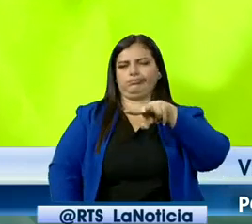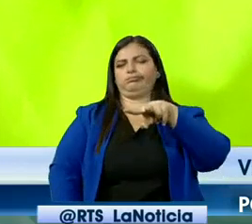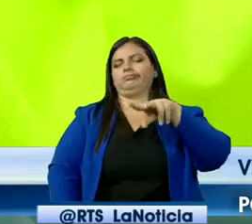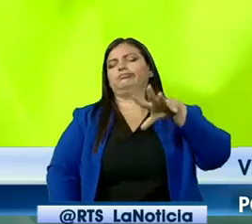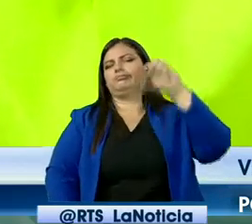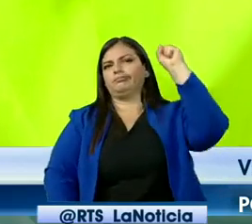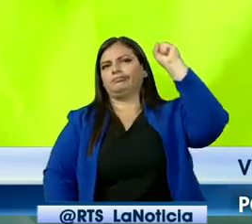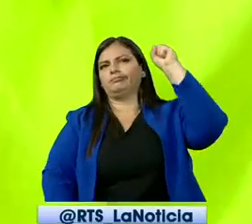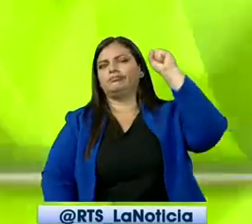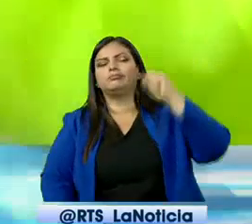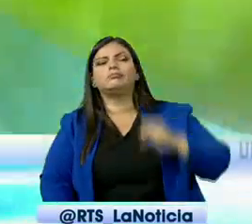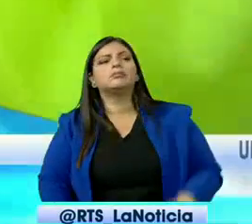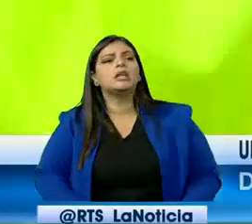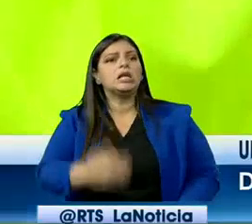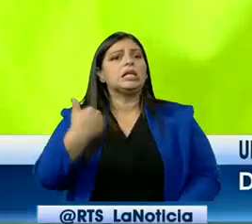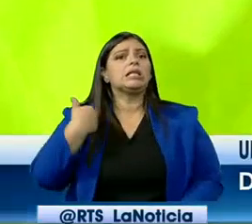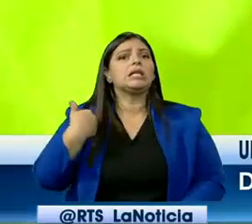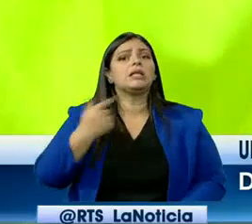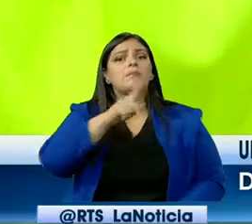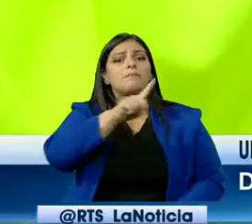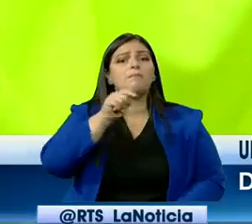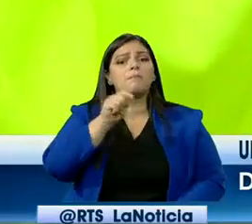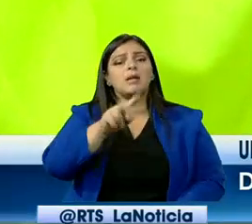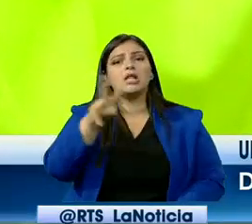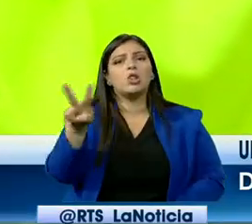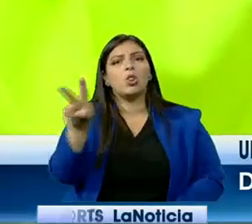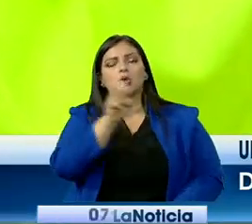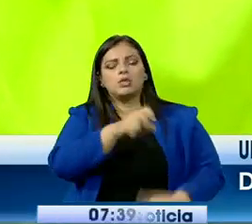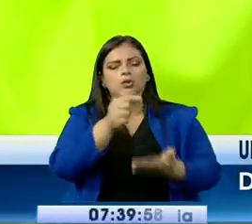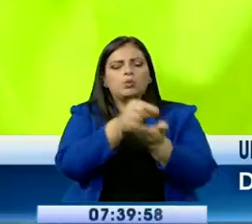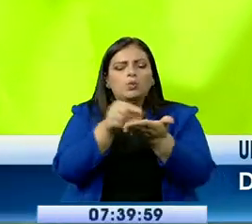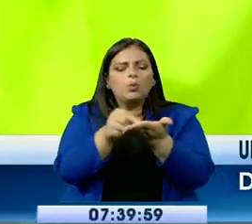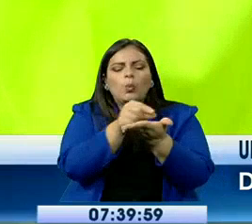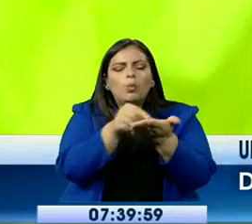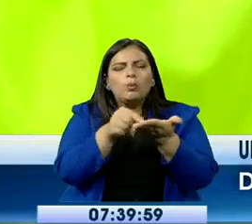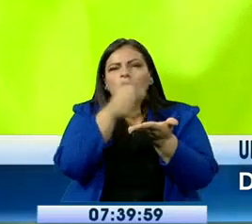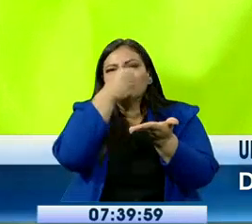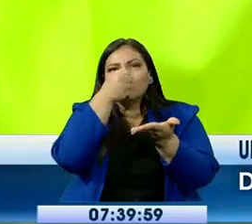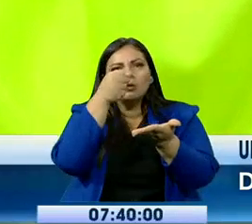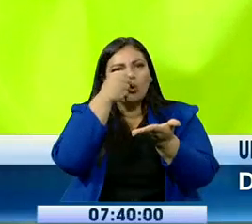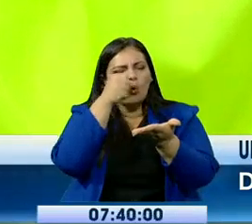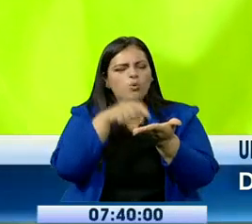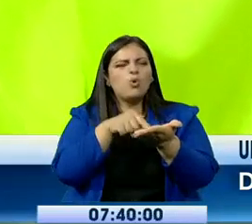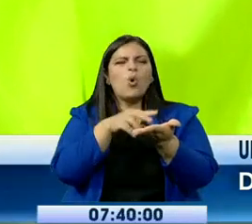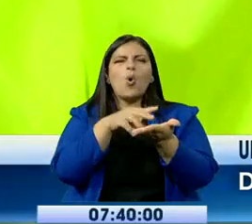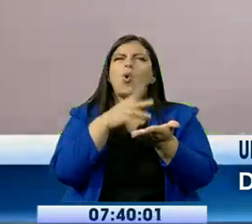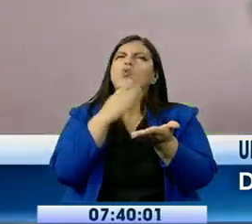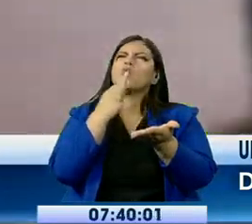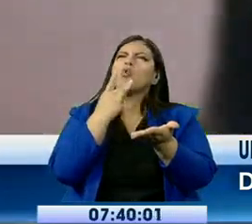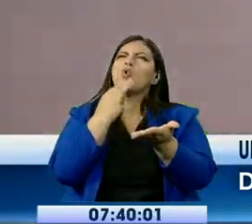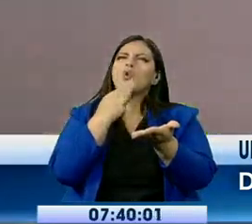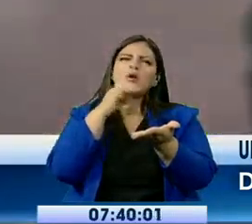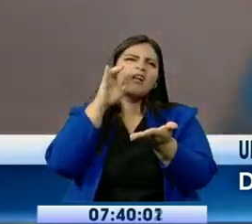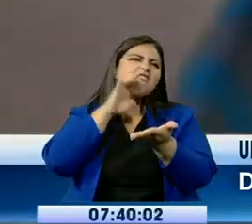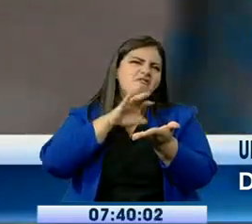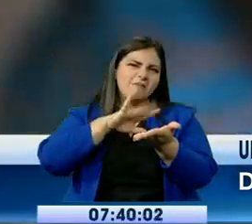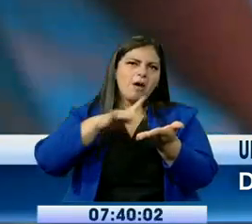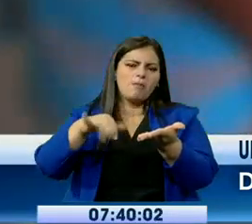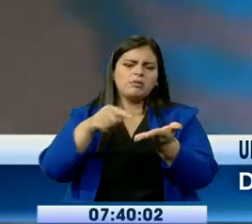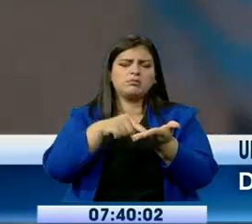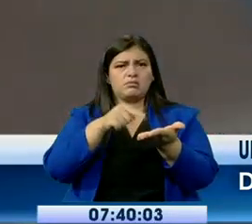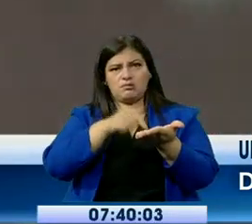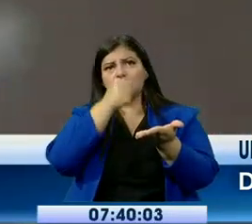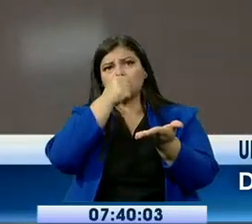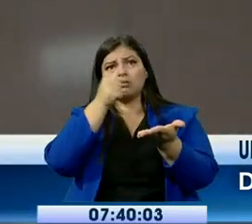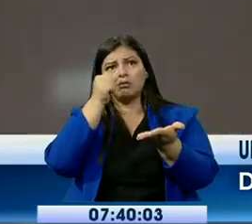marrón, presumiblemente heroína. Con estos antecedentes se lo trajo el ciudadano al complejo judicial. Los cuatro ciudadanos fueron presentados